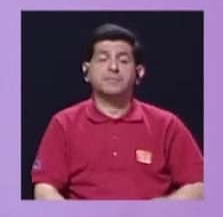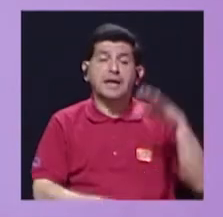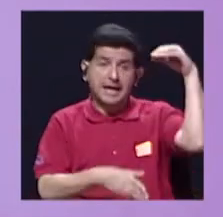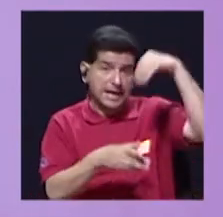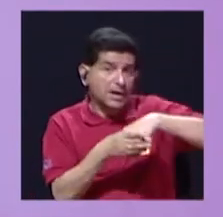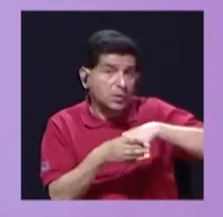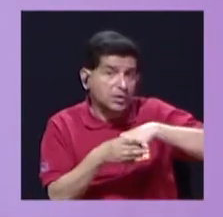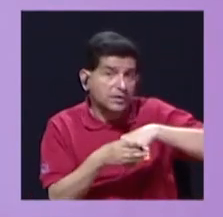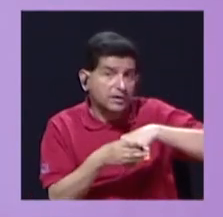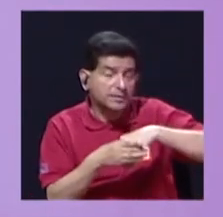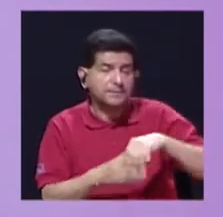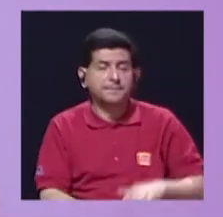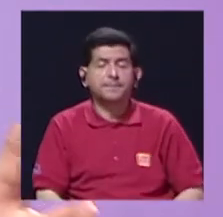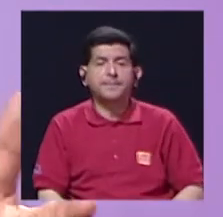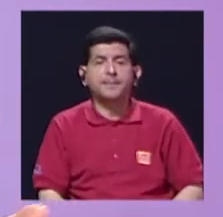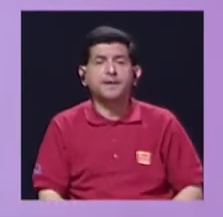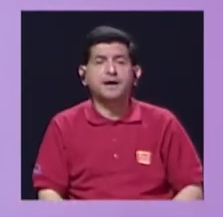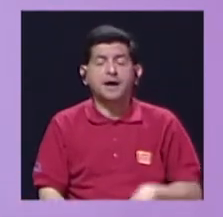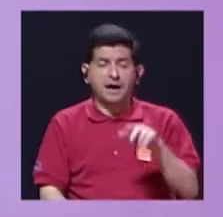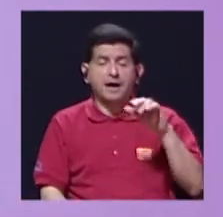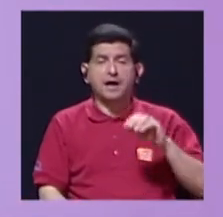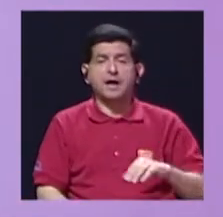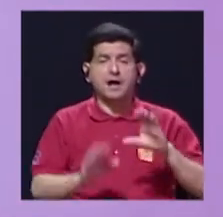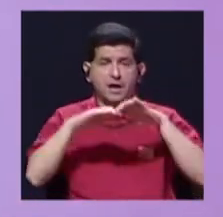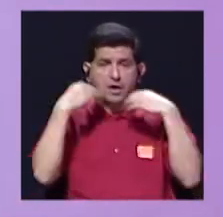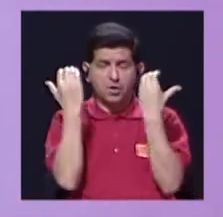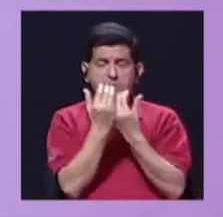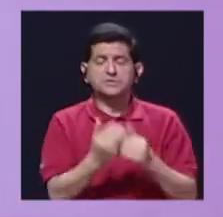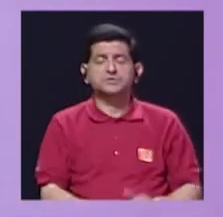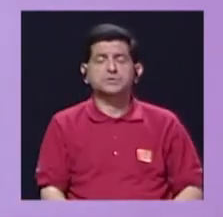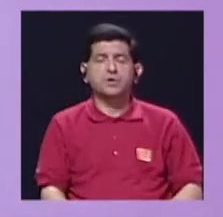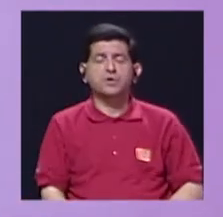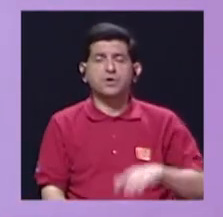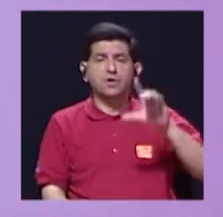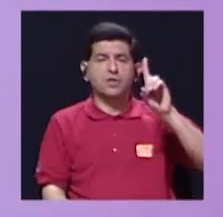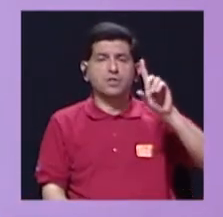esas la Convención de Pará, que es